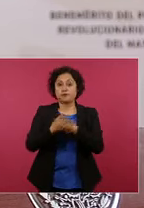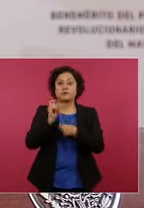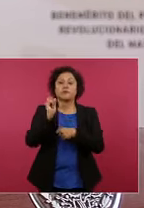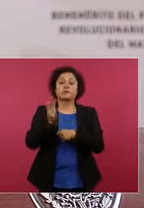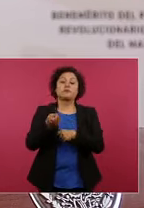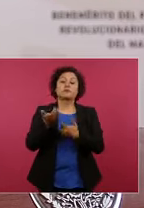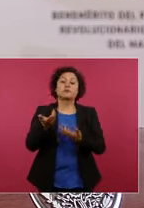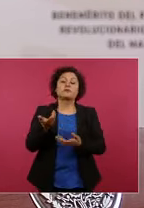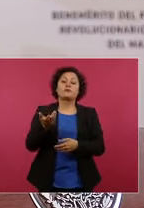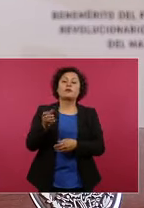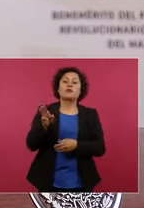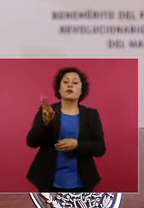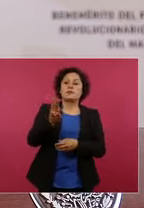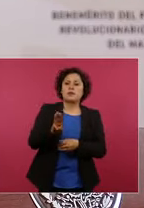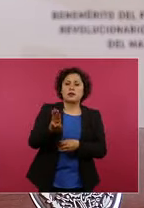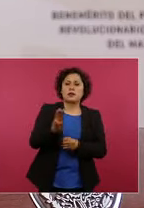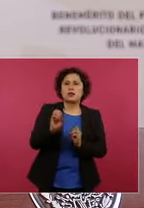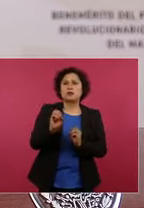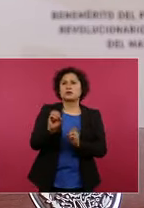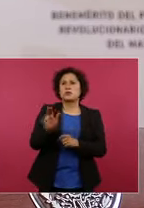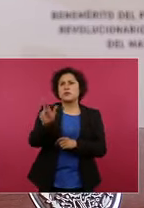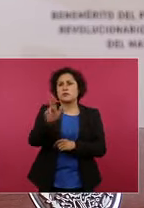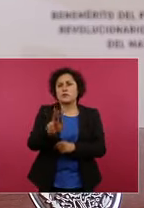miércoles, el martes.